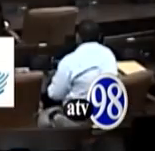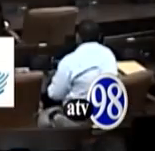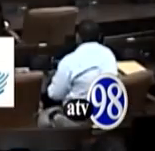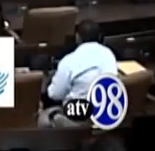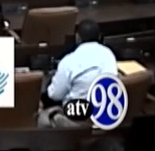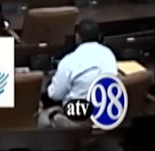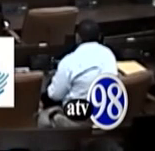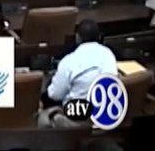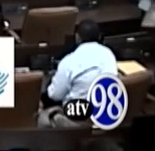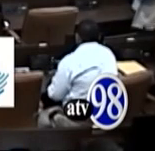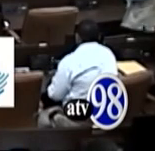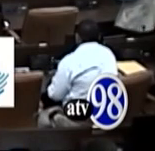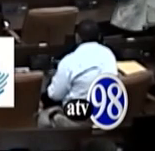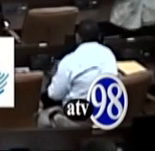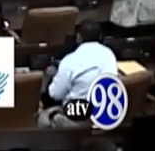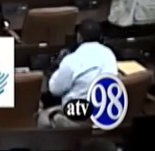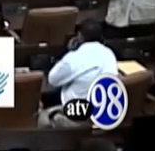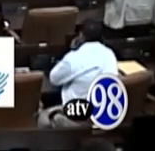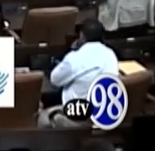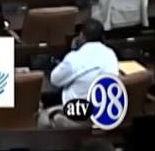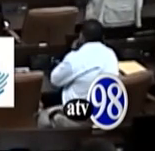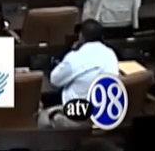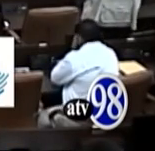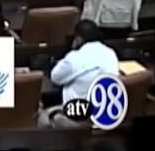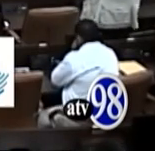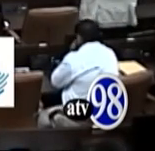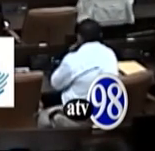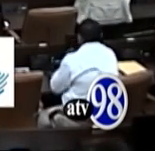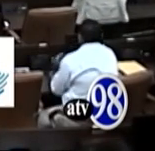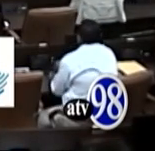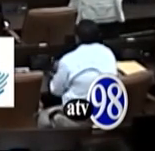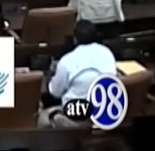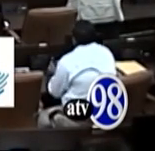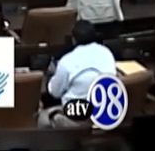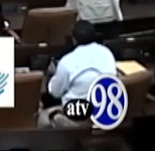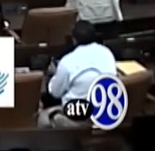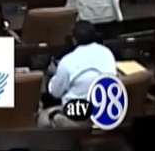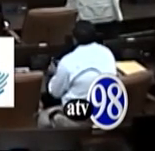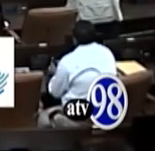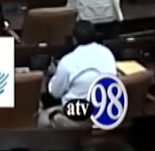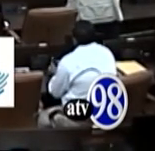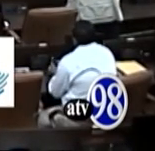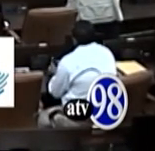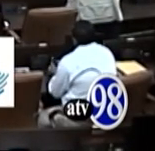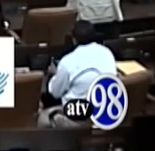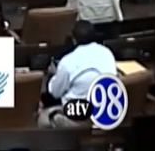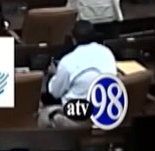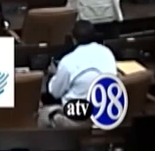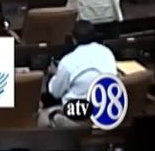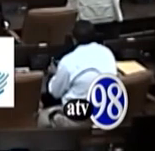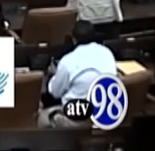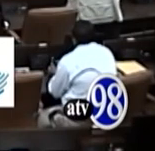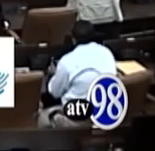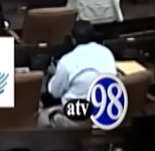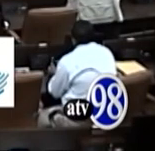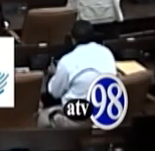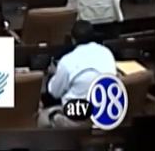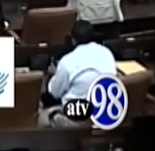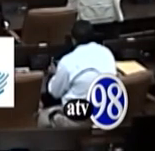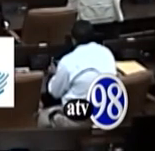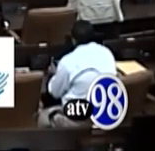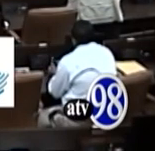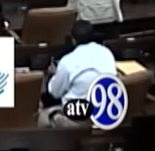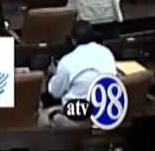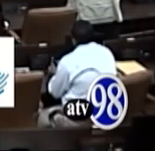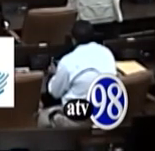Iba de botas altas y uniforme, de gabardina color café, hecha de velo y vestido blanco,